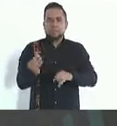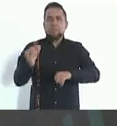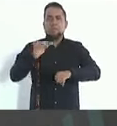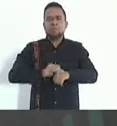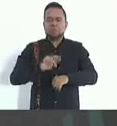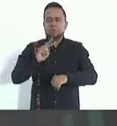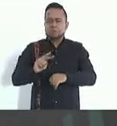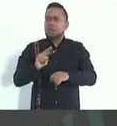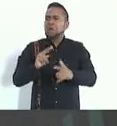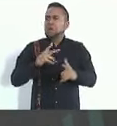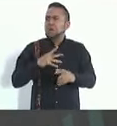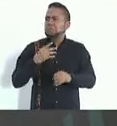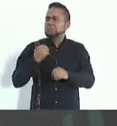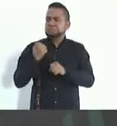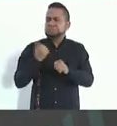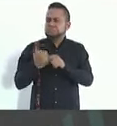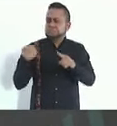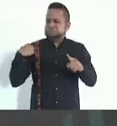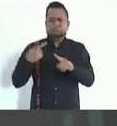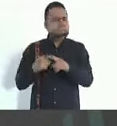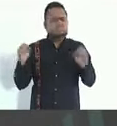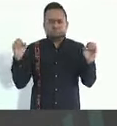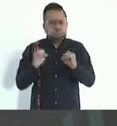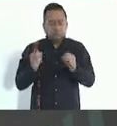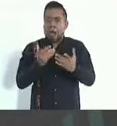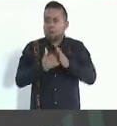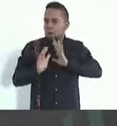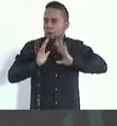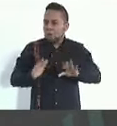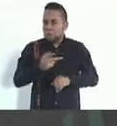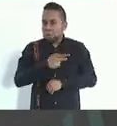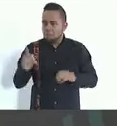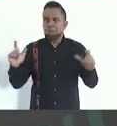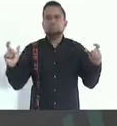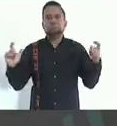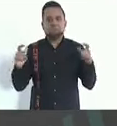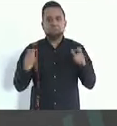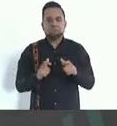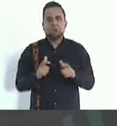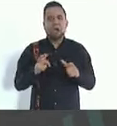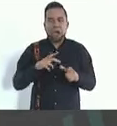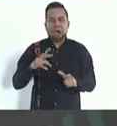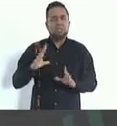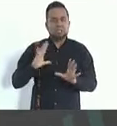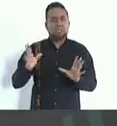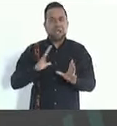muchos años, en décadas, que se redujera la pobreza en nuestro país.